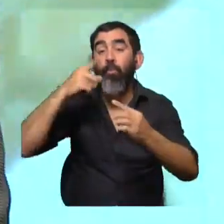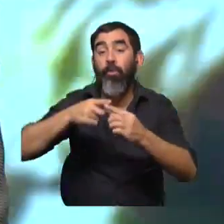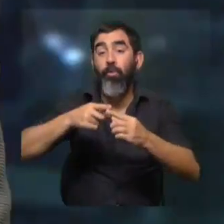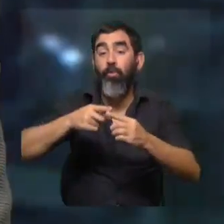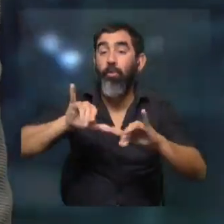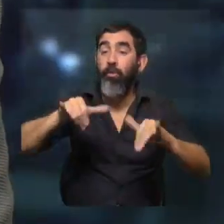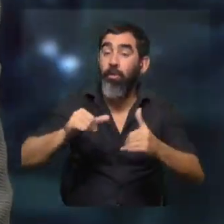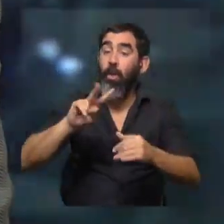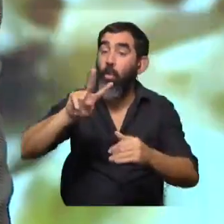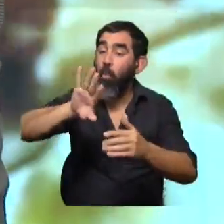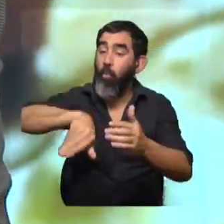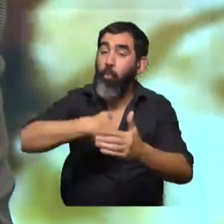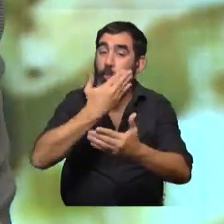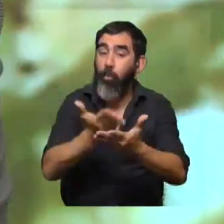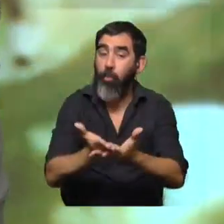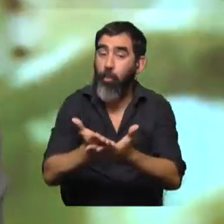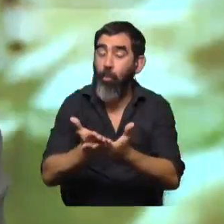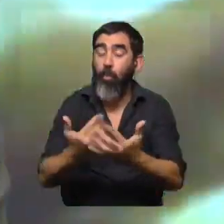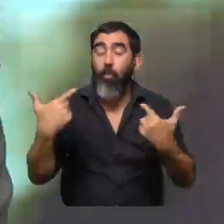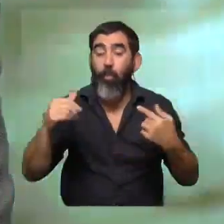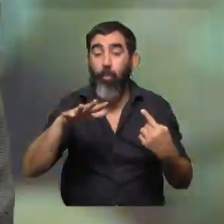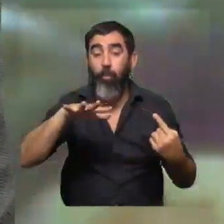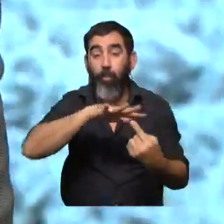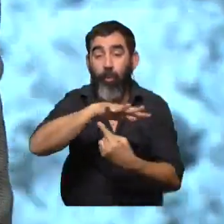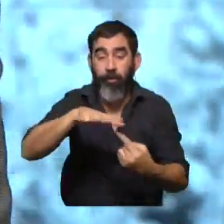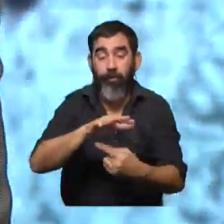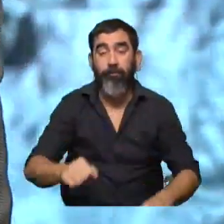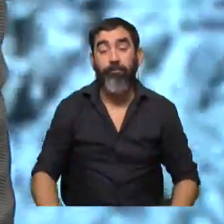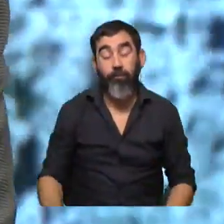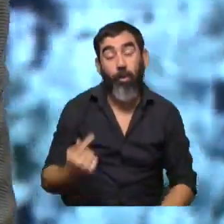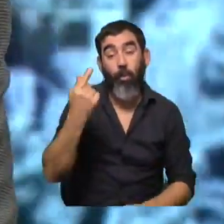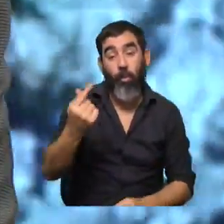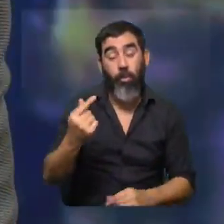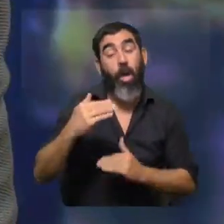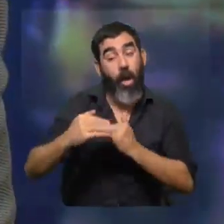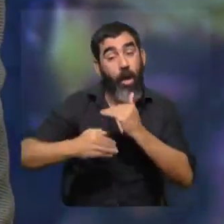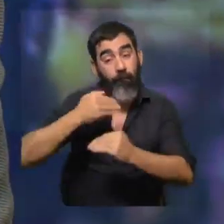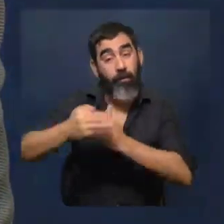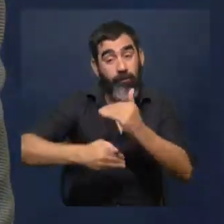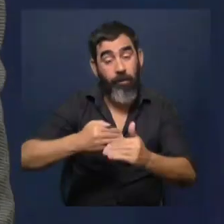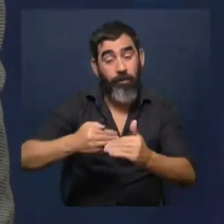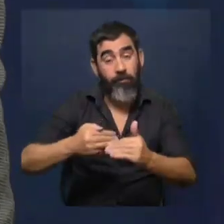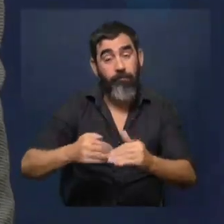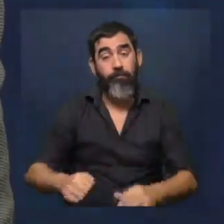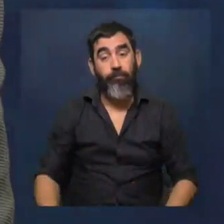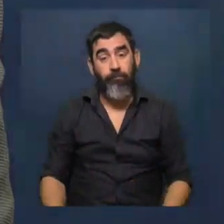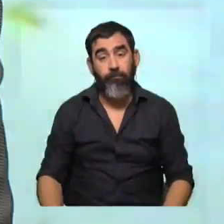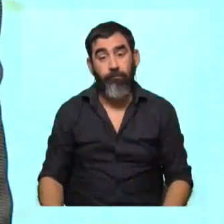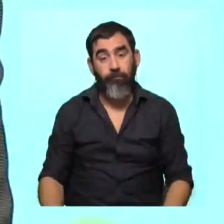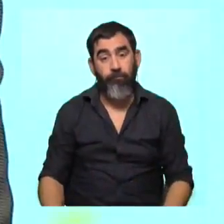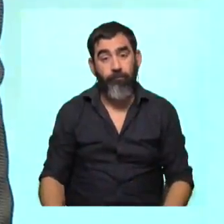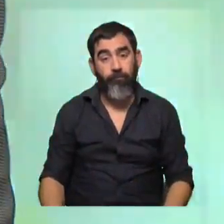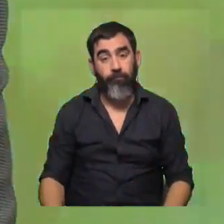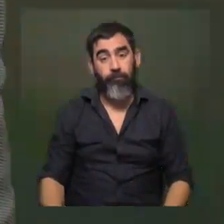o 3 propuestas en discusión en el Ministerio de Ambiente. Una de ellas que está bastante avanzada, yo diría avanzada ya